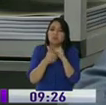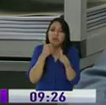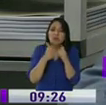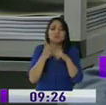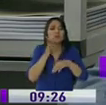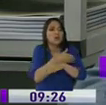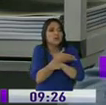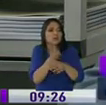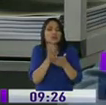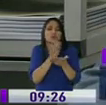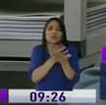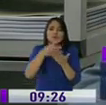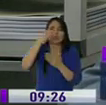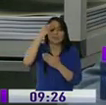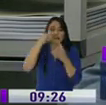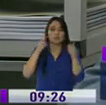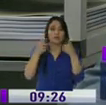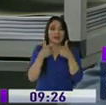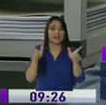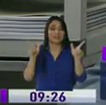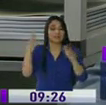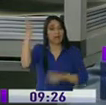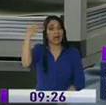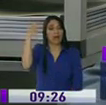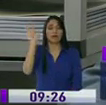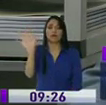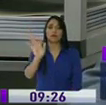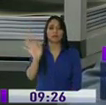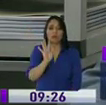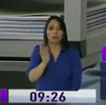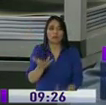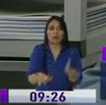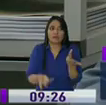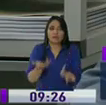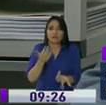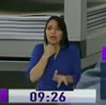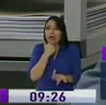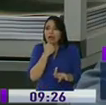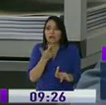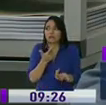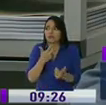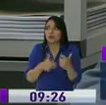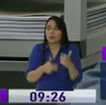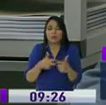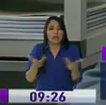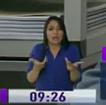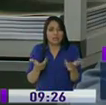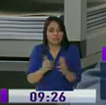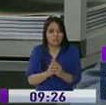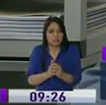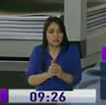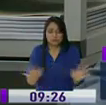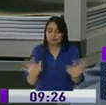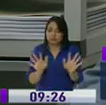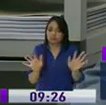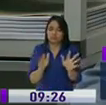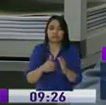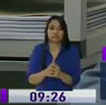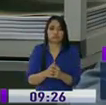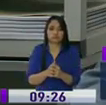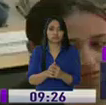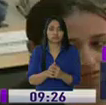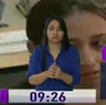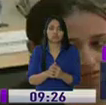no para que haya tiempos ociosos que provoquen una serie de otras condiciones o malos